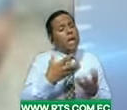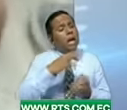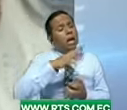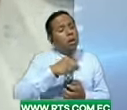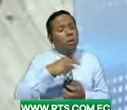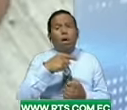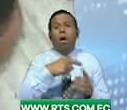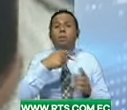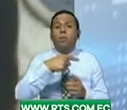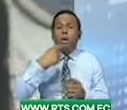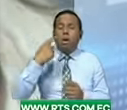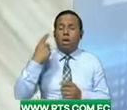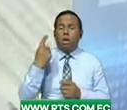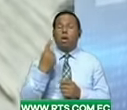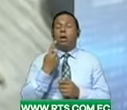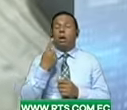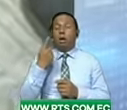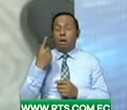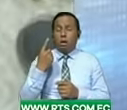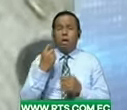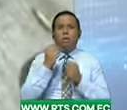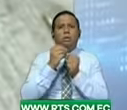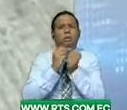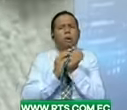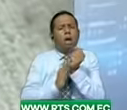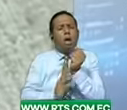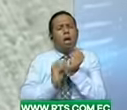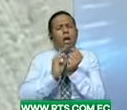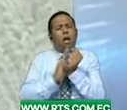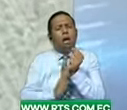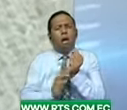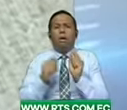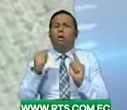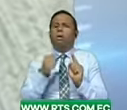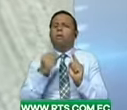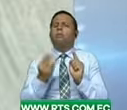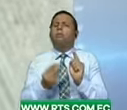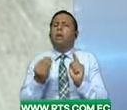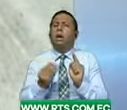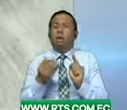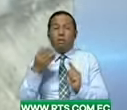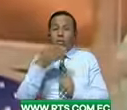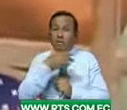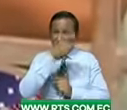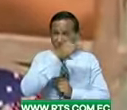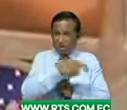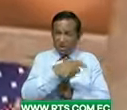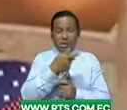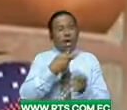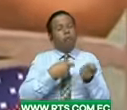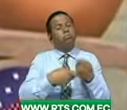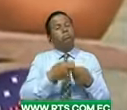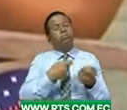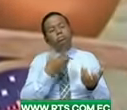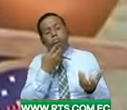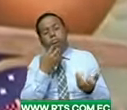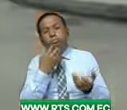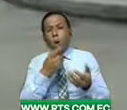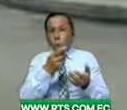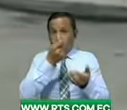Desorientado y perdiendo mucha sangre, quedó este joven cobrador que había acudido a realizar una visita a una cliente en el sector Pueblo y su Reino